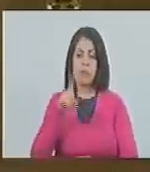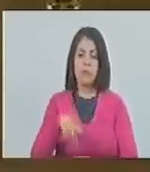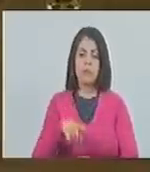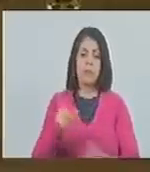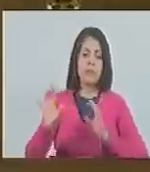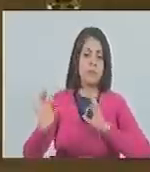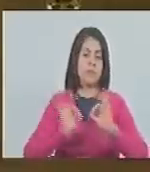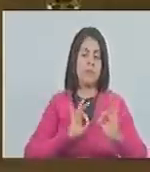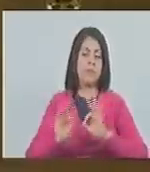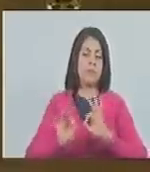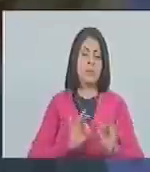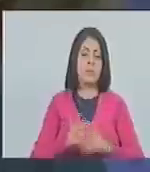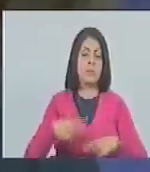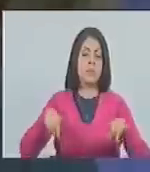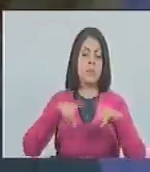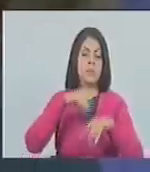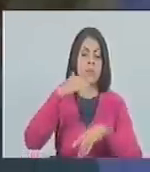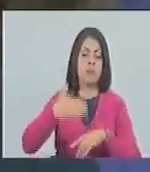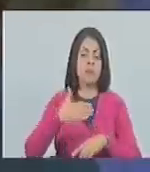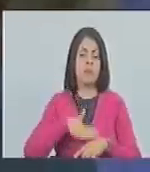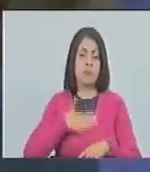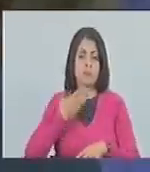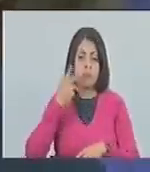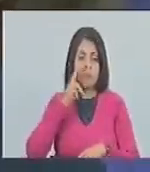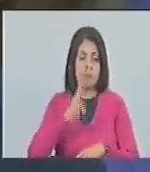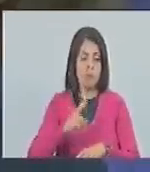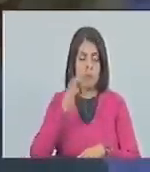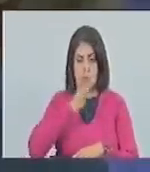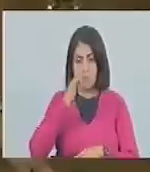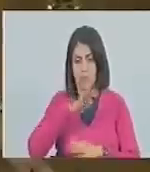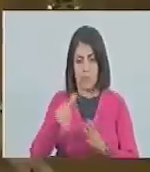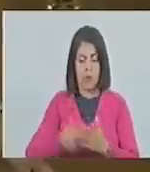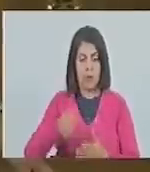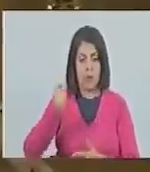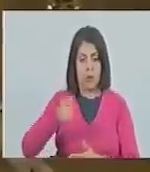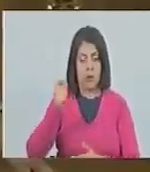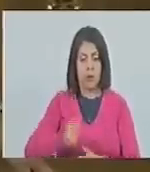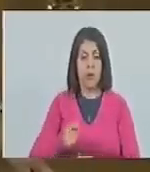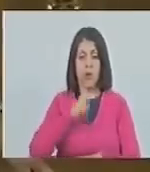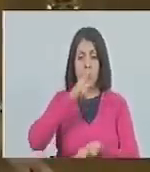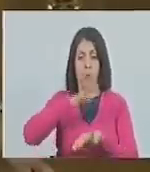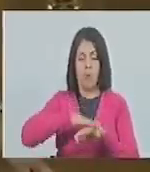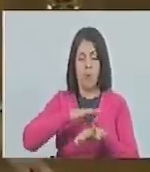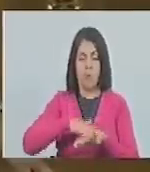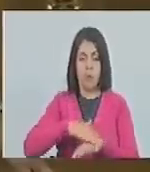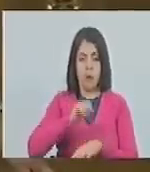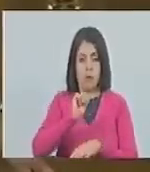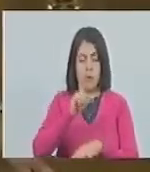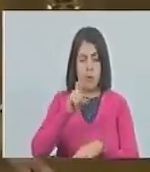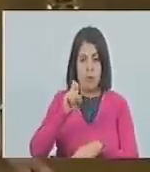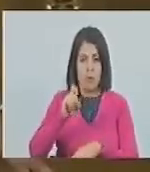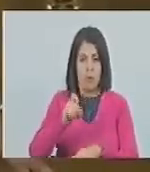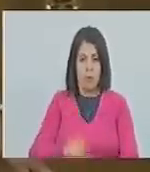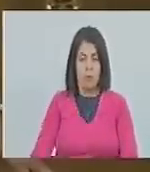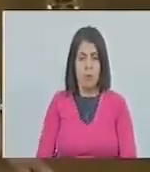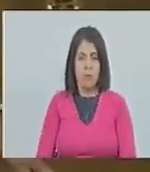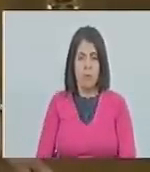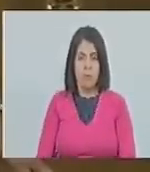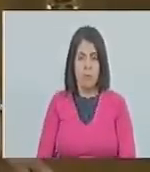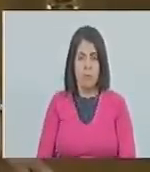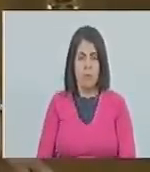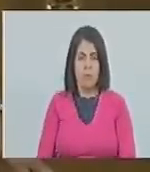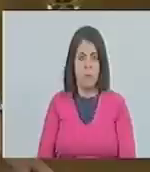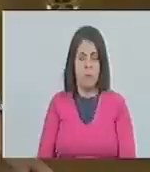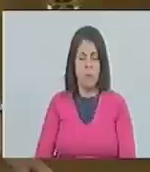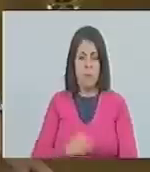que se va preparando lo que sucederá después para poder convencer a un jurado de la culpabilidad de Alex Saab.